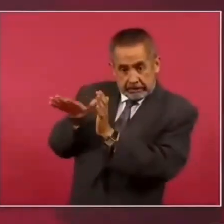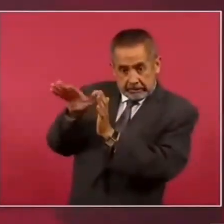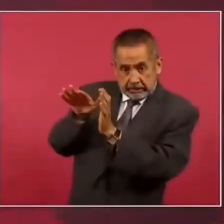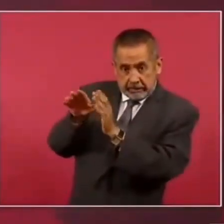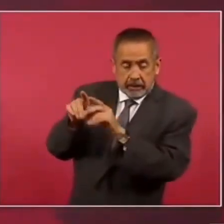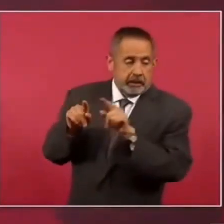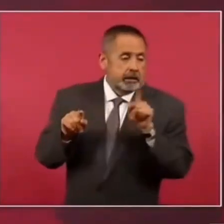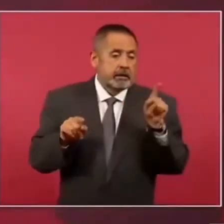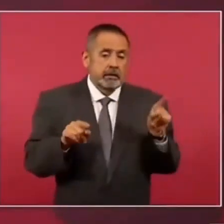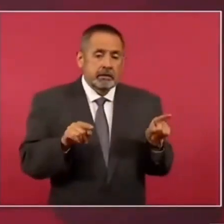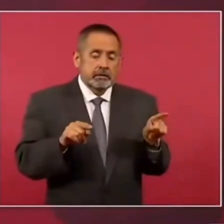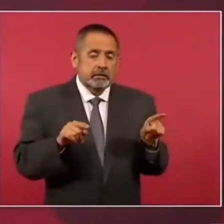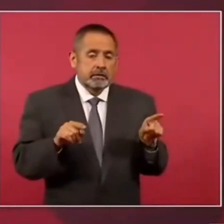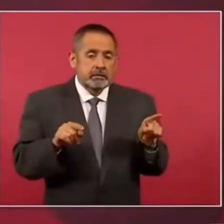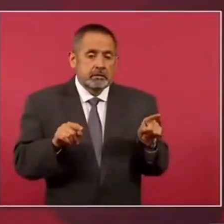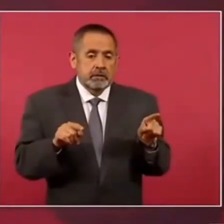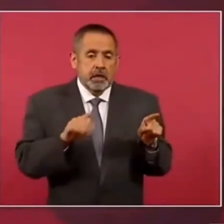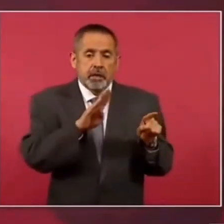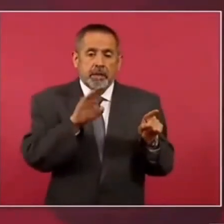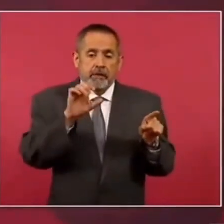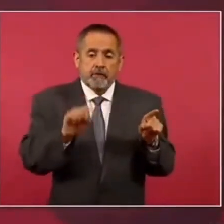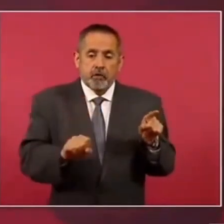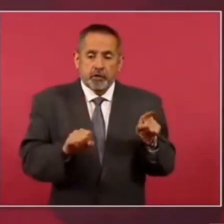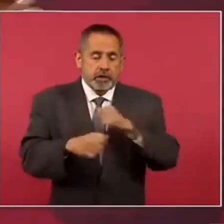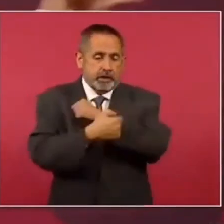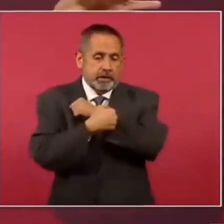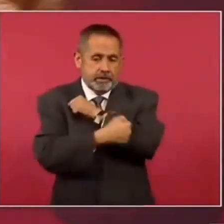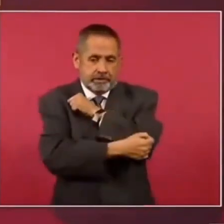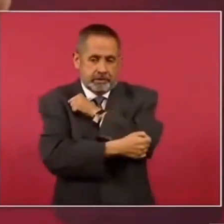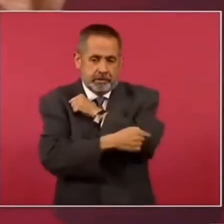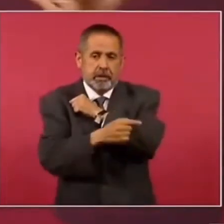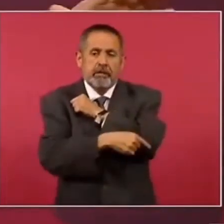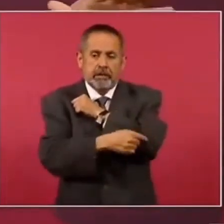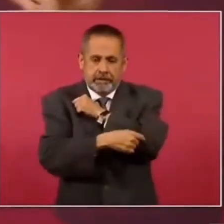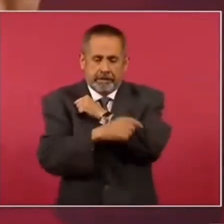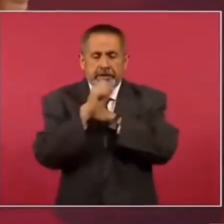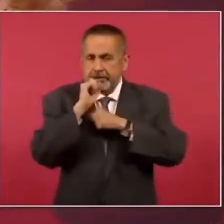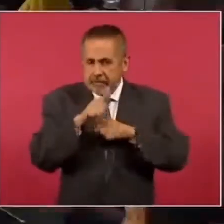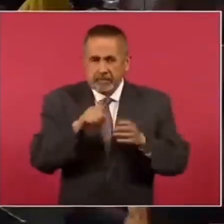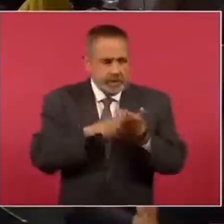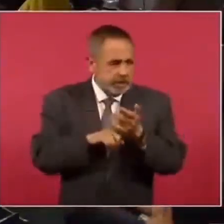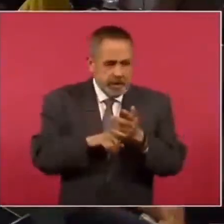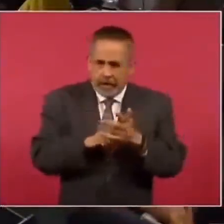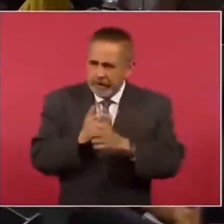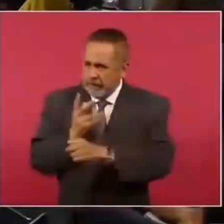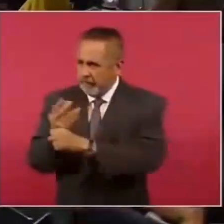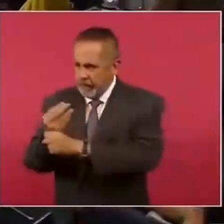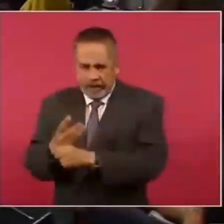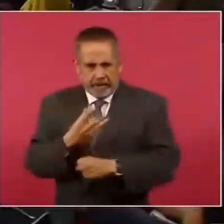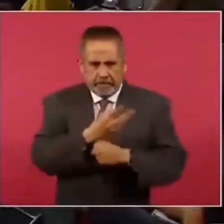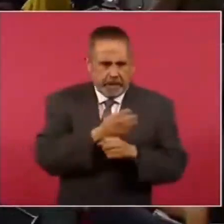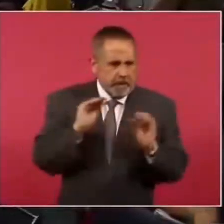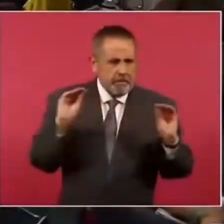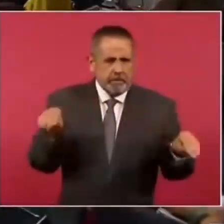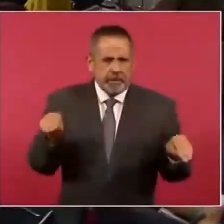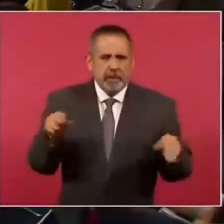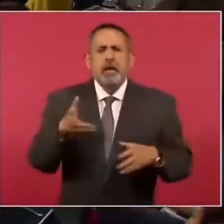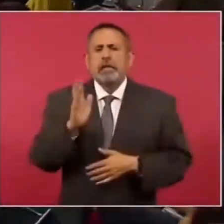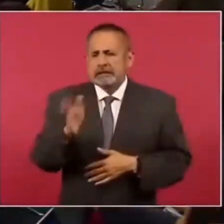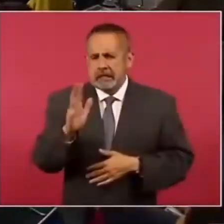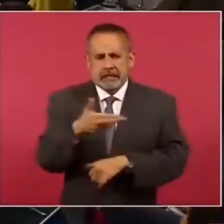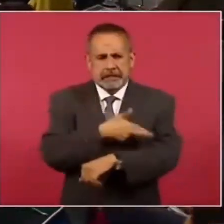en Baja California Sur. Entonces ya resolvimos. Y además